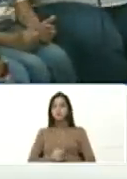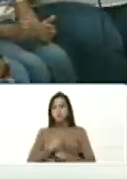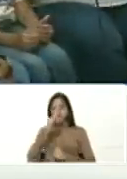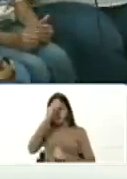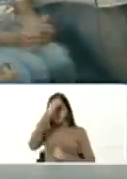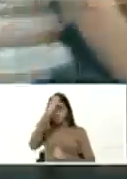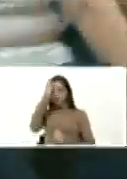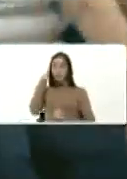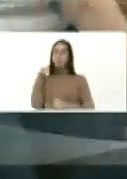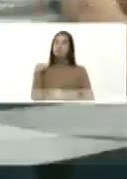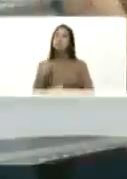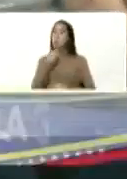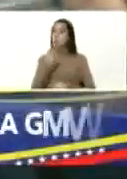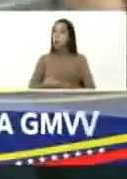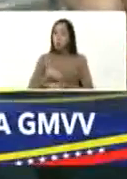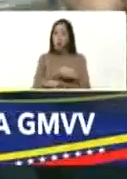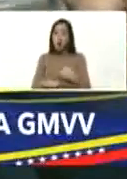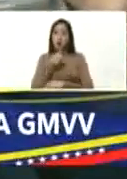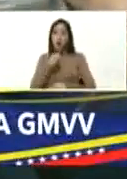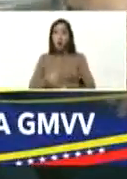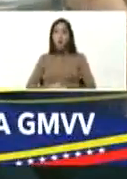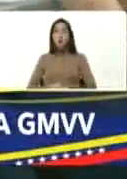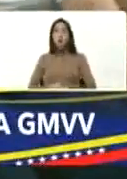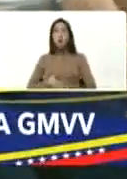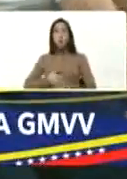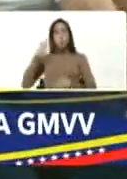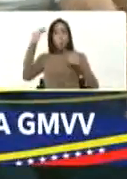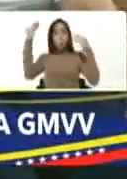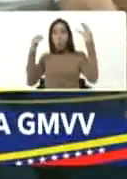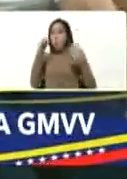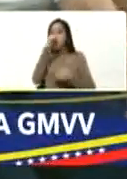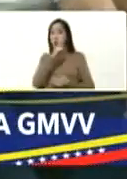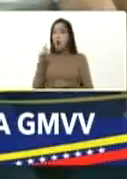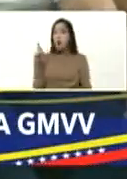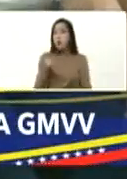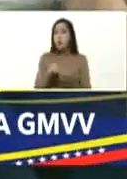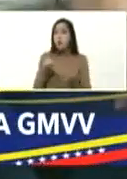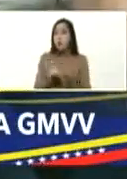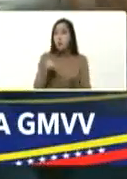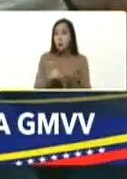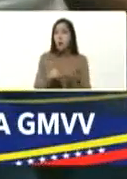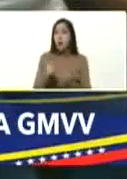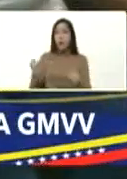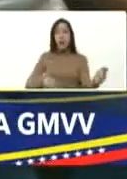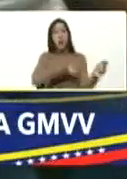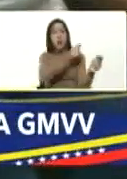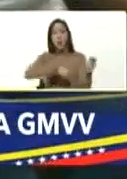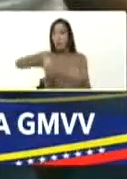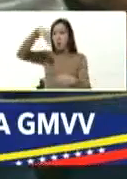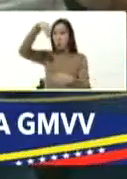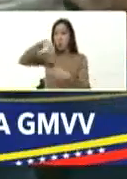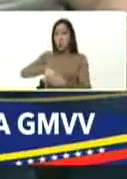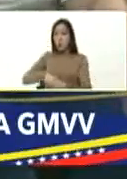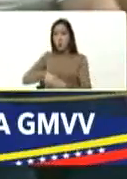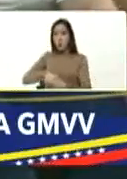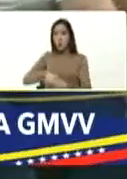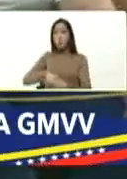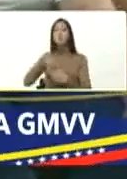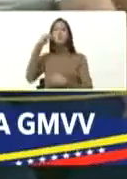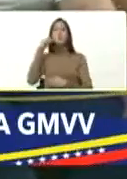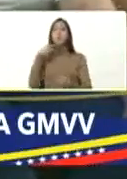Bueno, presidente, como le decíamos, el sueño de Fabiana es pertenecer en algún momento a la Orquesta Sinfónica Simón